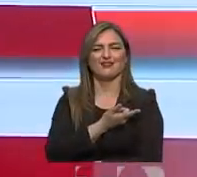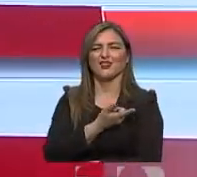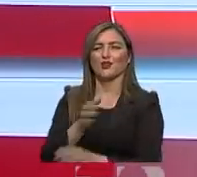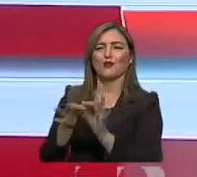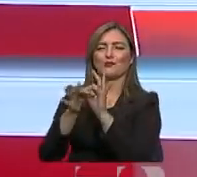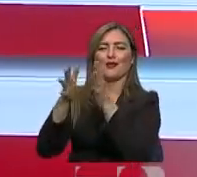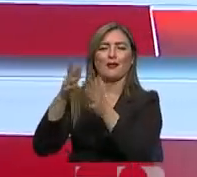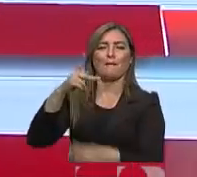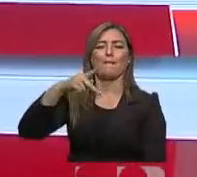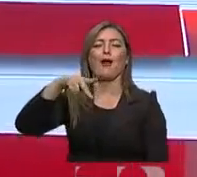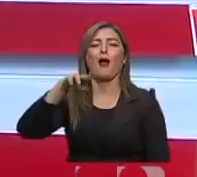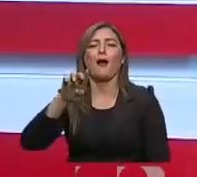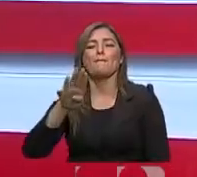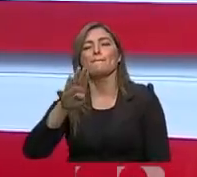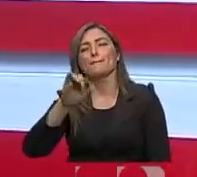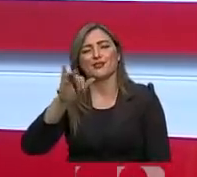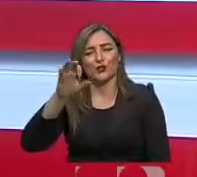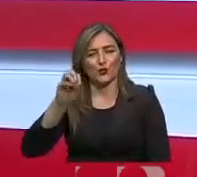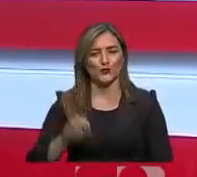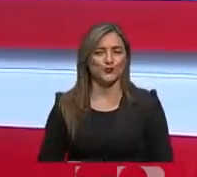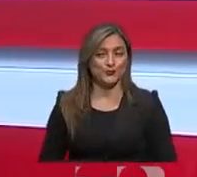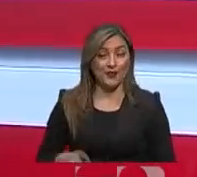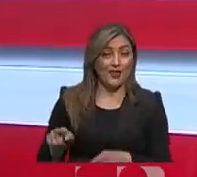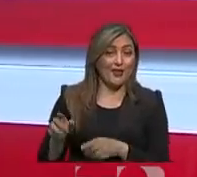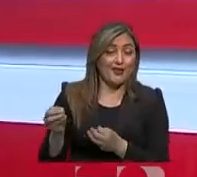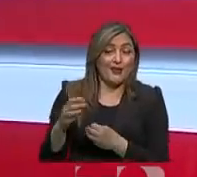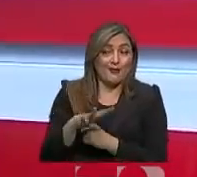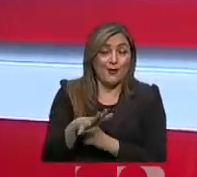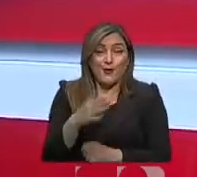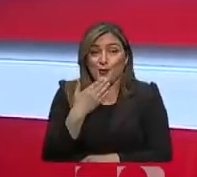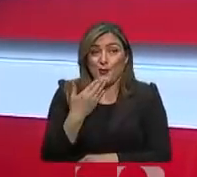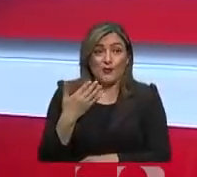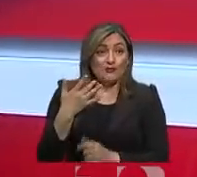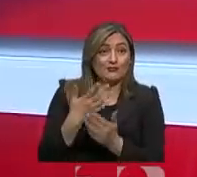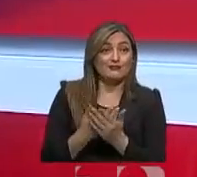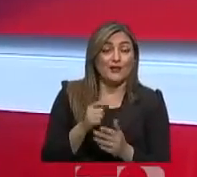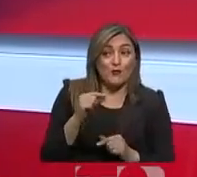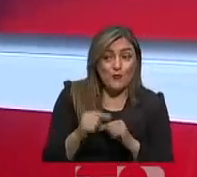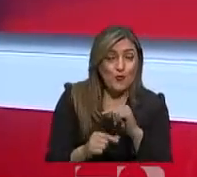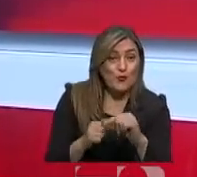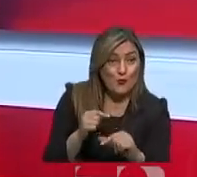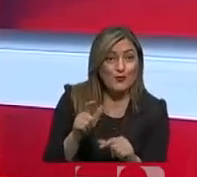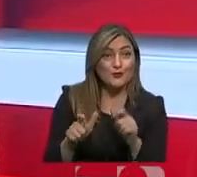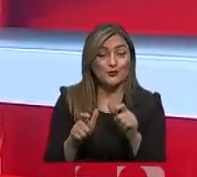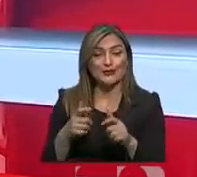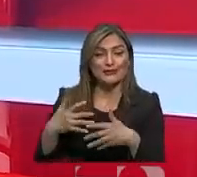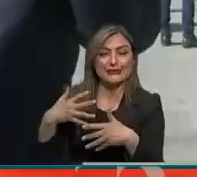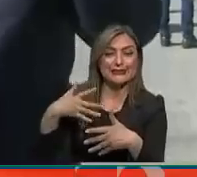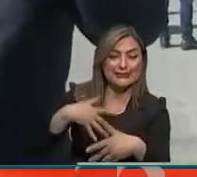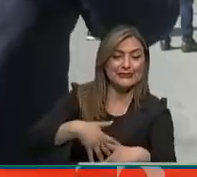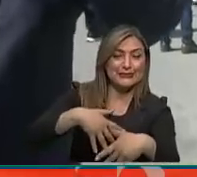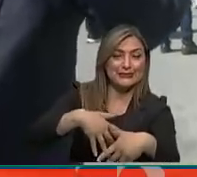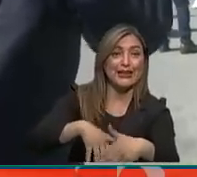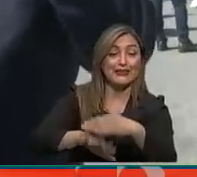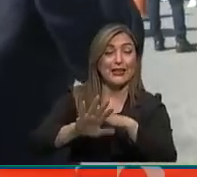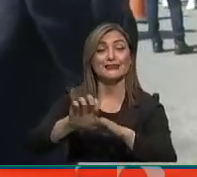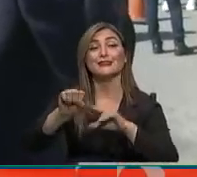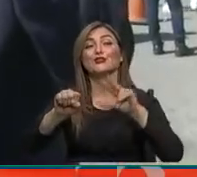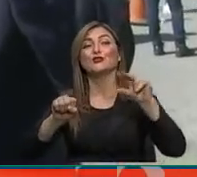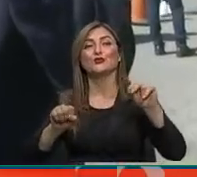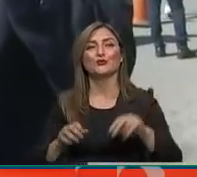nuestro compañero Pablito King para que nos cuente cuál es el ambiente, si ya van llegando de a poco los hinchas hasta este